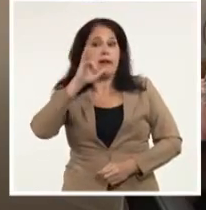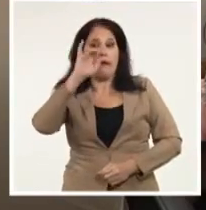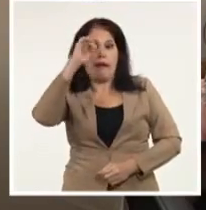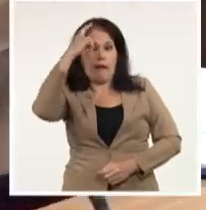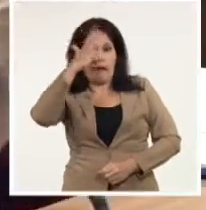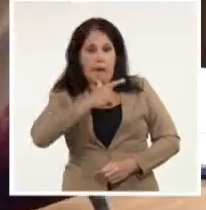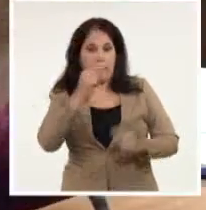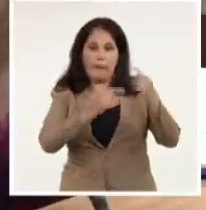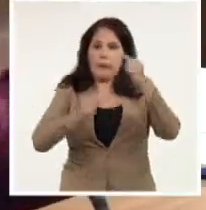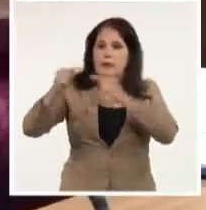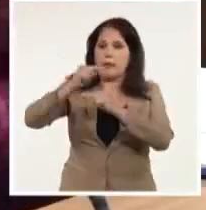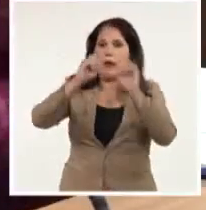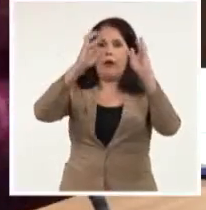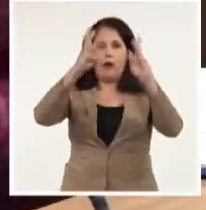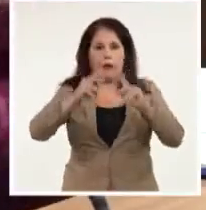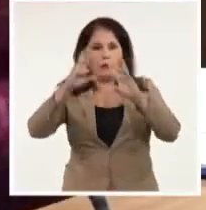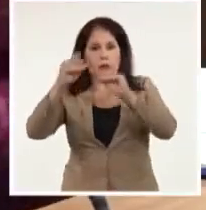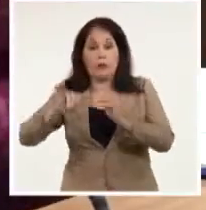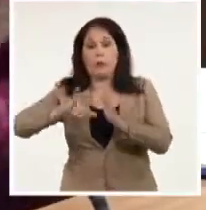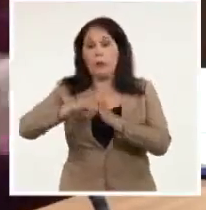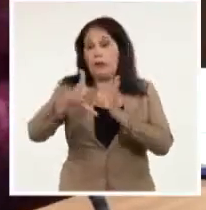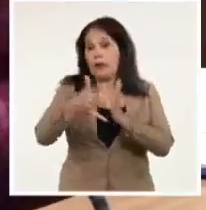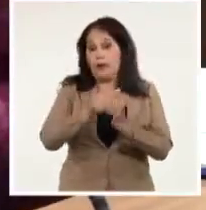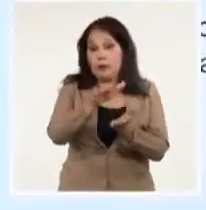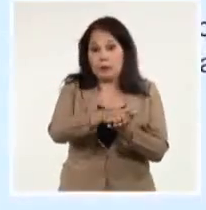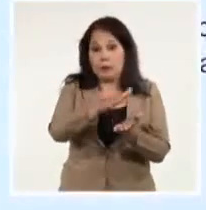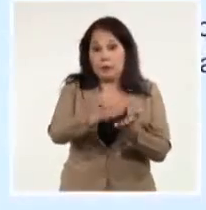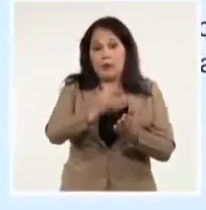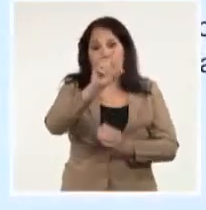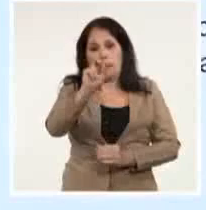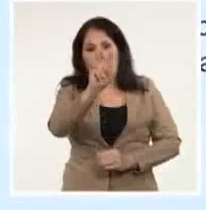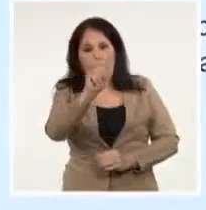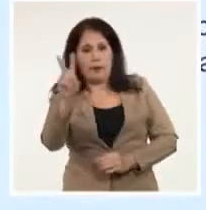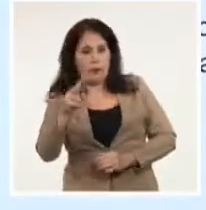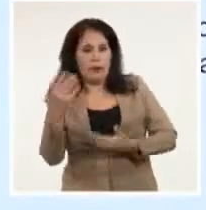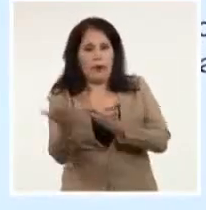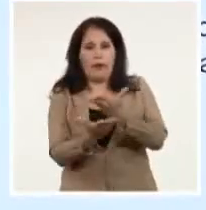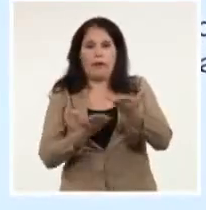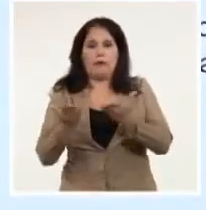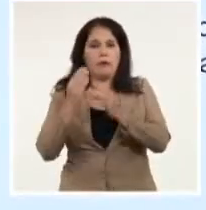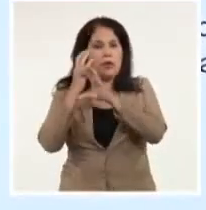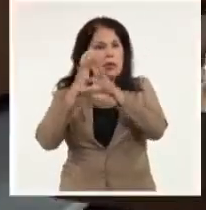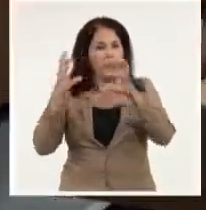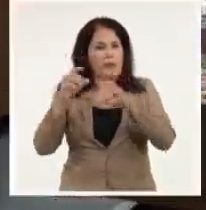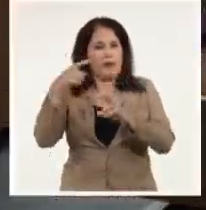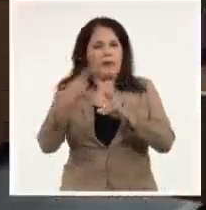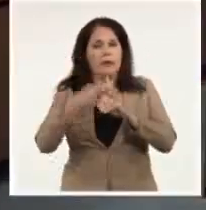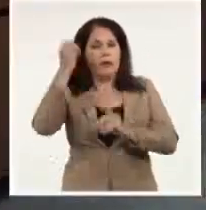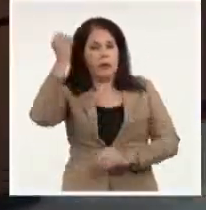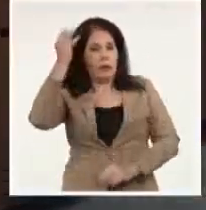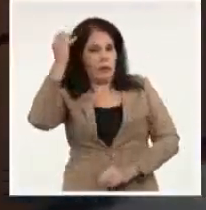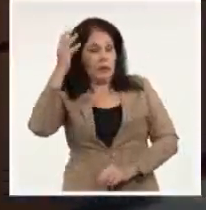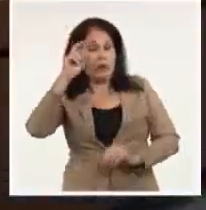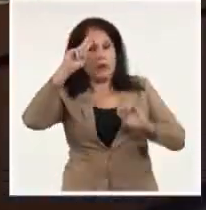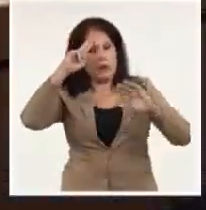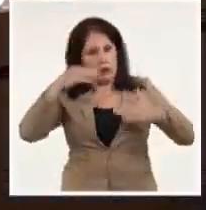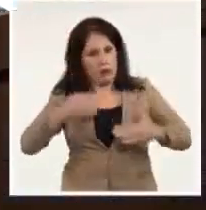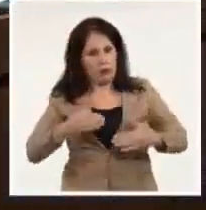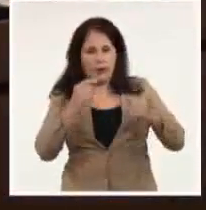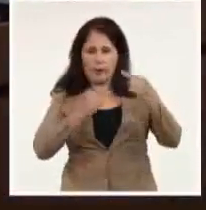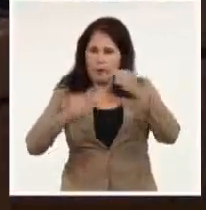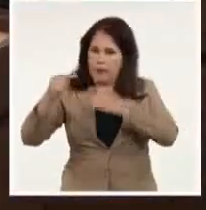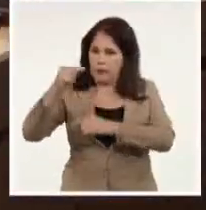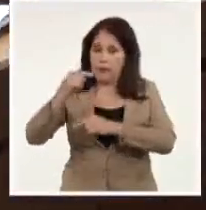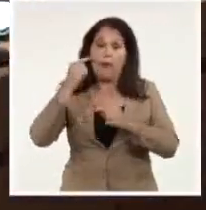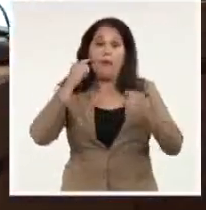de los principales resultados y proyectos en el 2022 del sistema de gestión de la ciencia y la innovación en salud pública. Un año